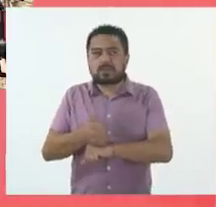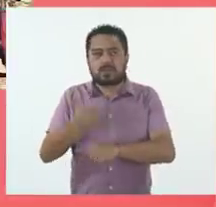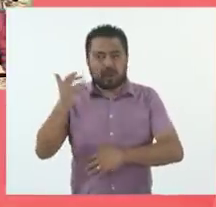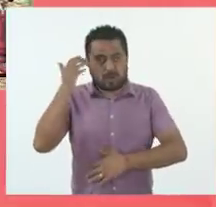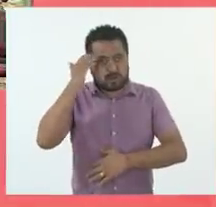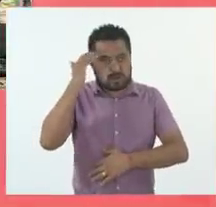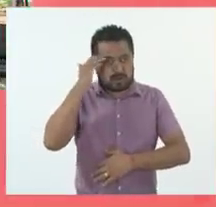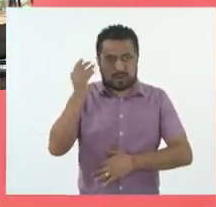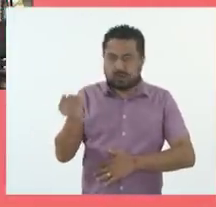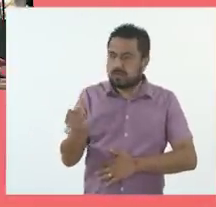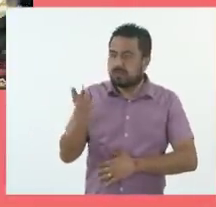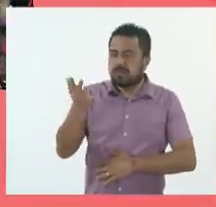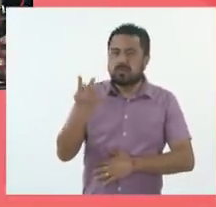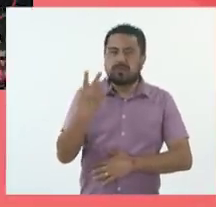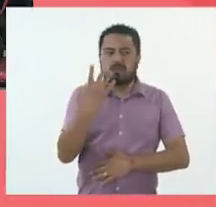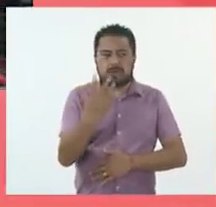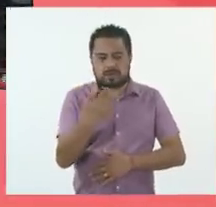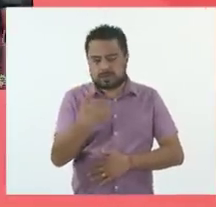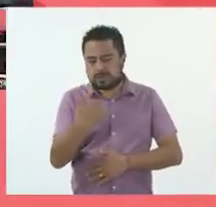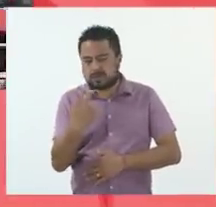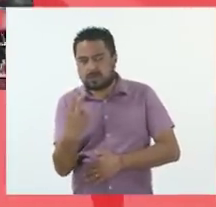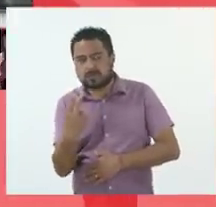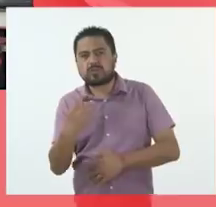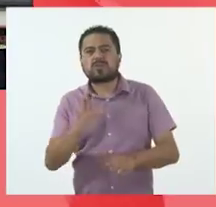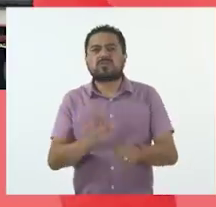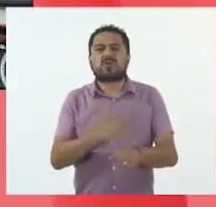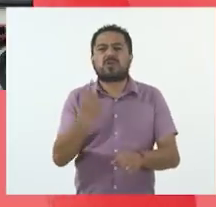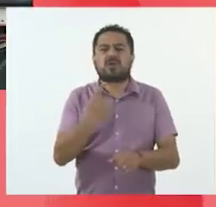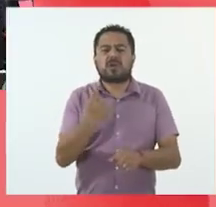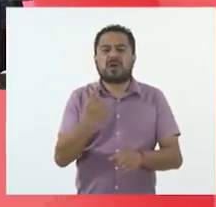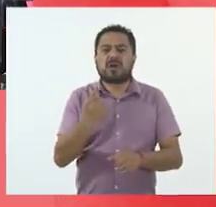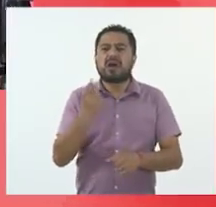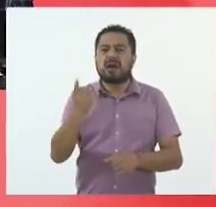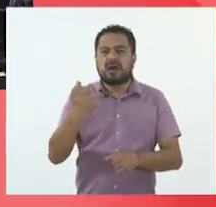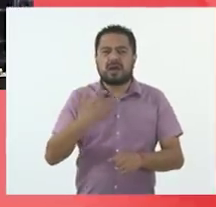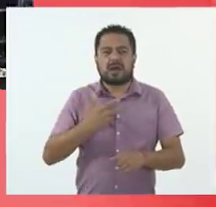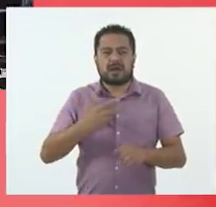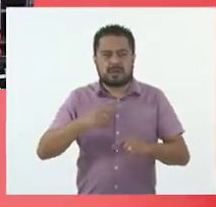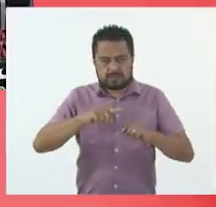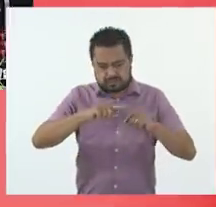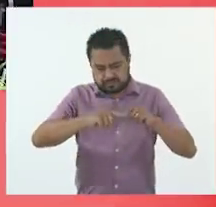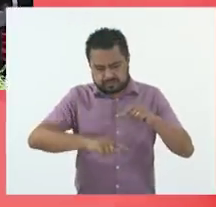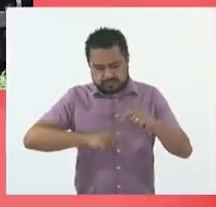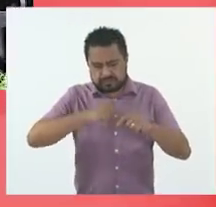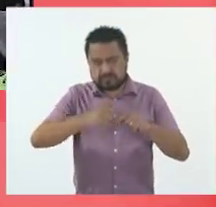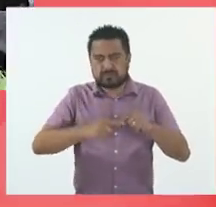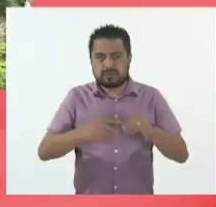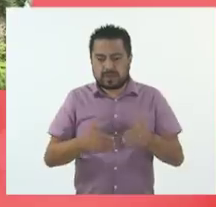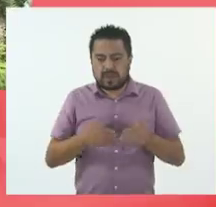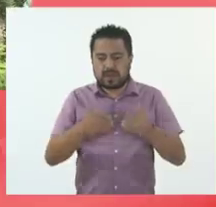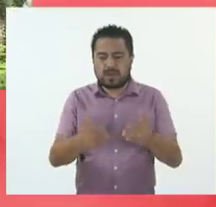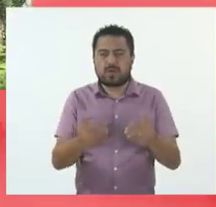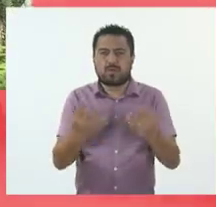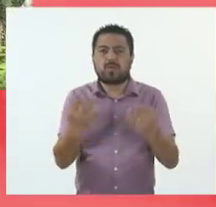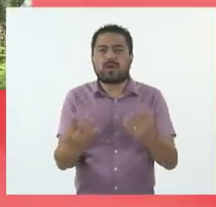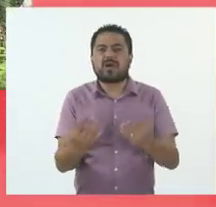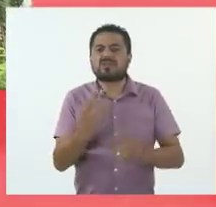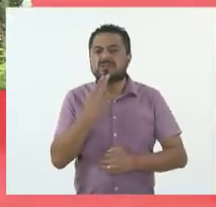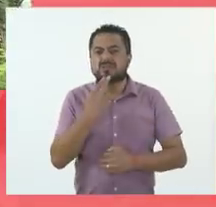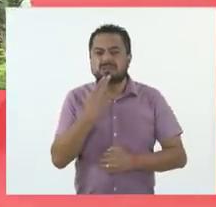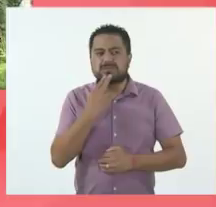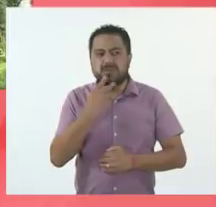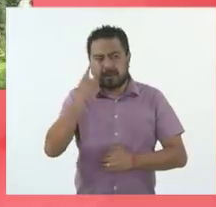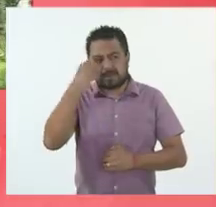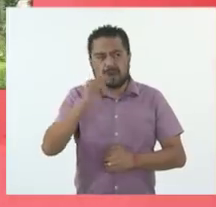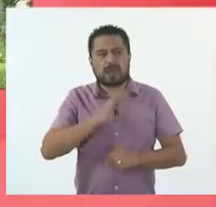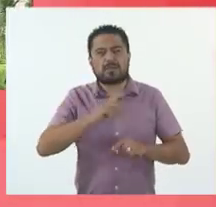conoce como 462. ¿Por qué? Porque tiene ruedas delanteras que son 4, que sirven para mantener el